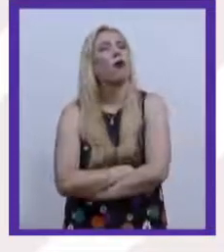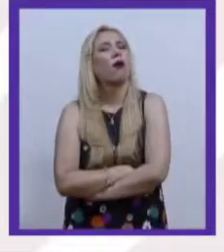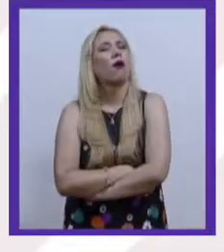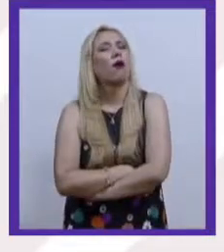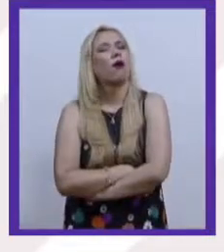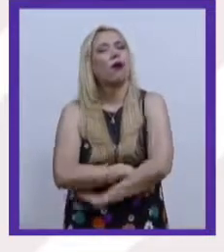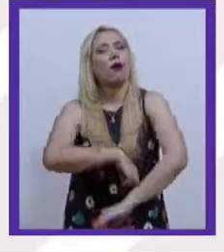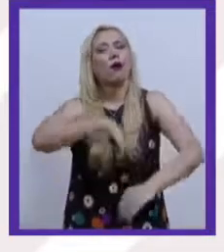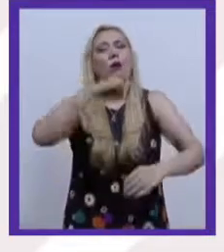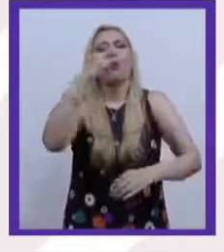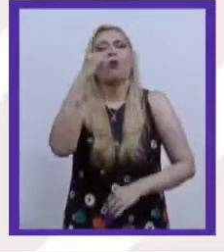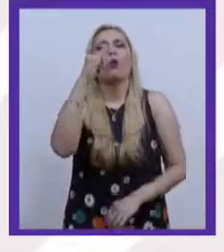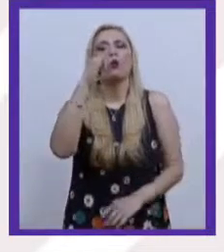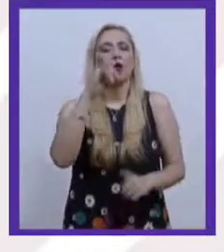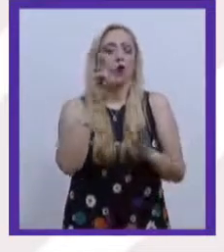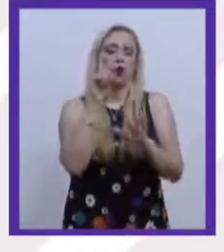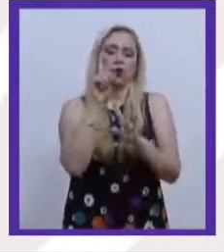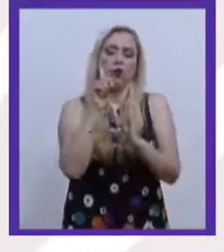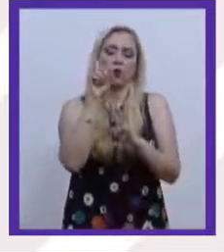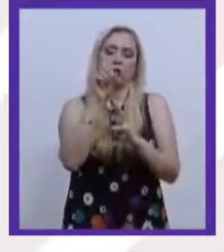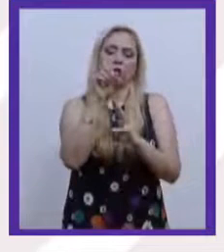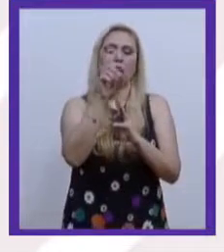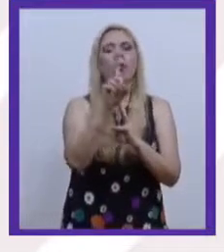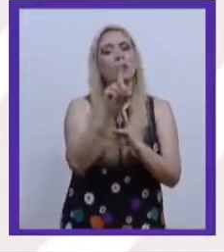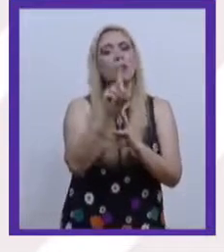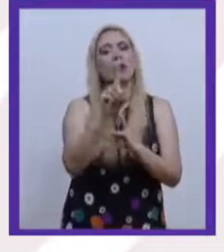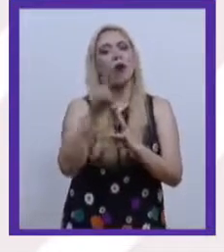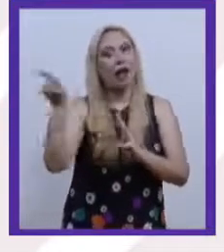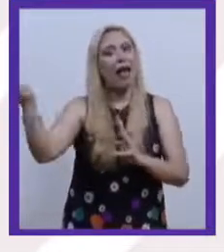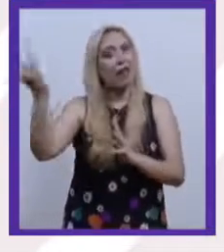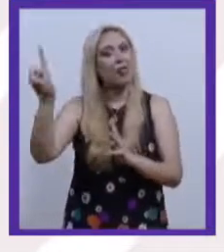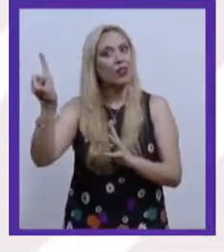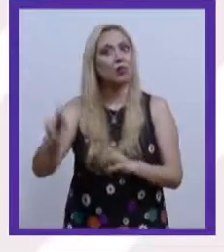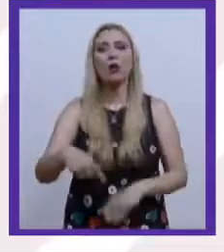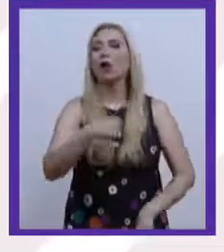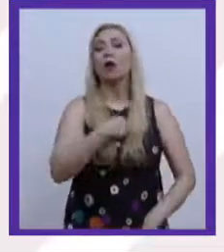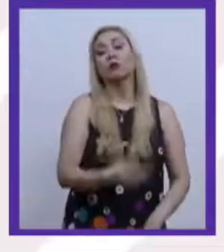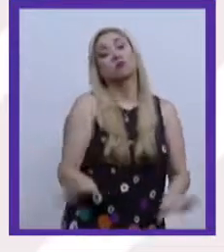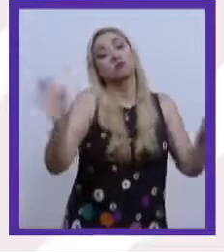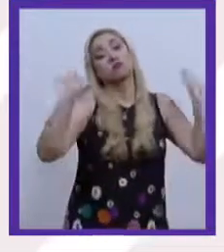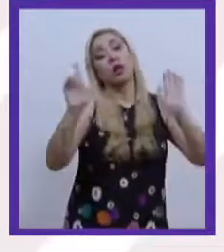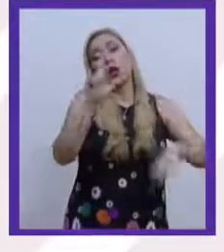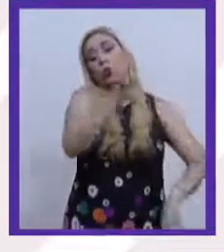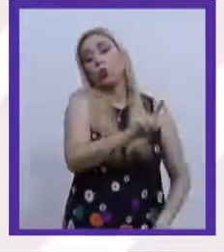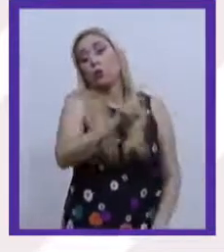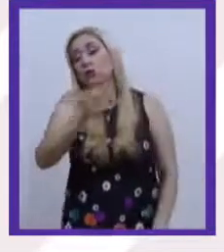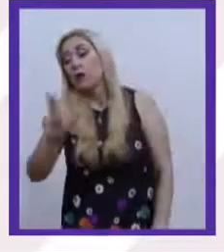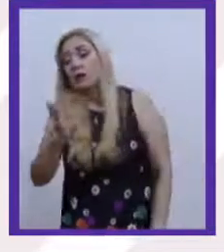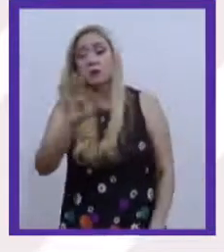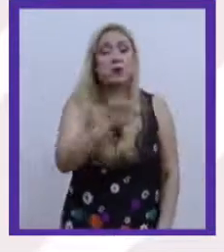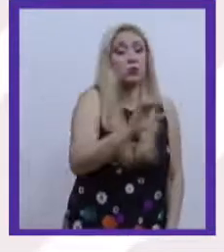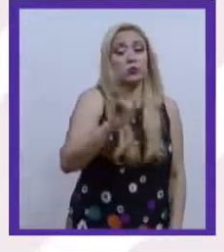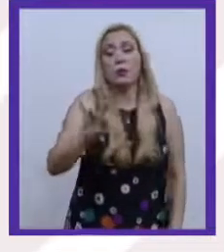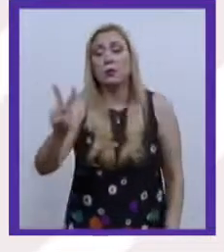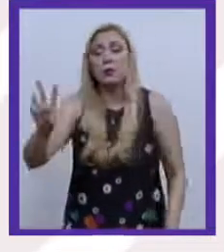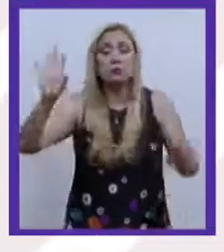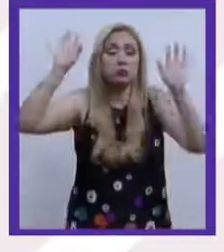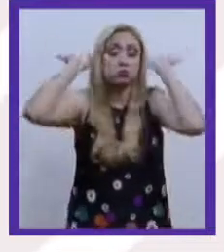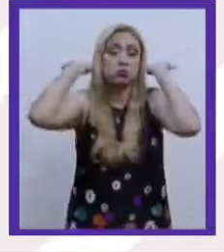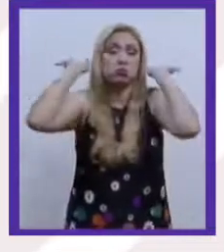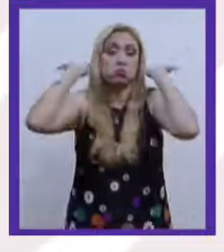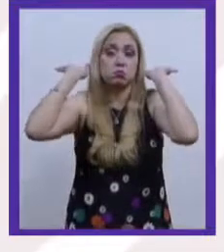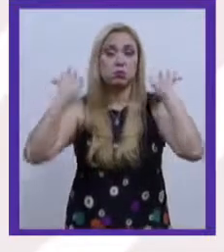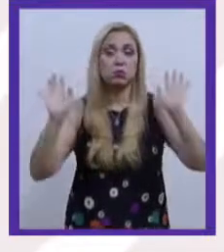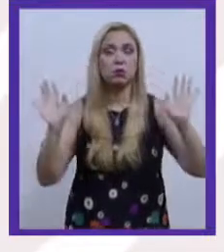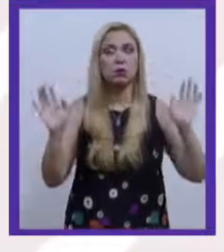O sea, ellos sí es en domingo y nosotras es el día que caiga. O sea, se asume que tienes que dejar lo que estás haciendo de trabajo